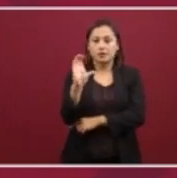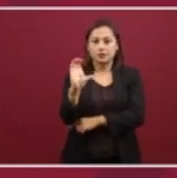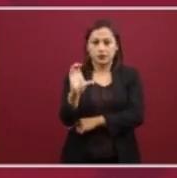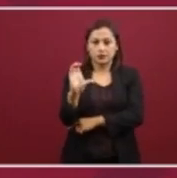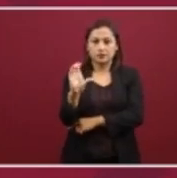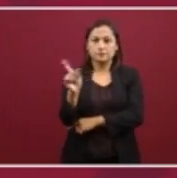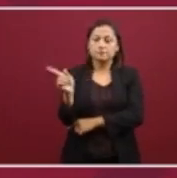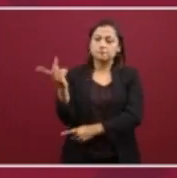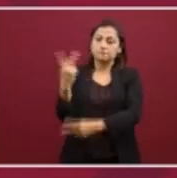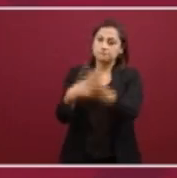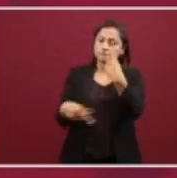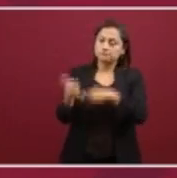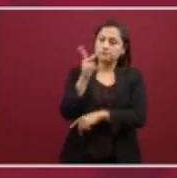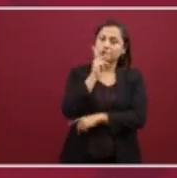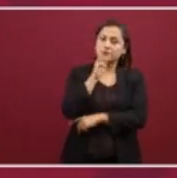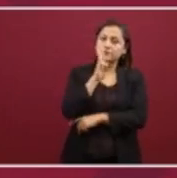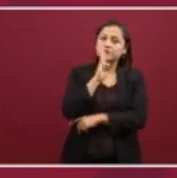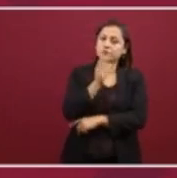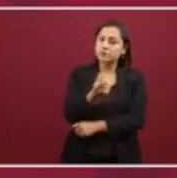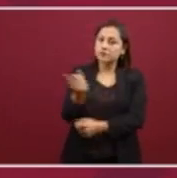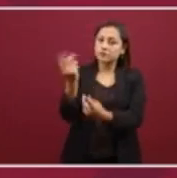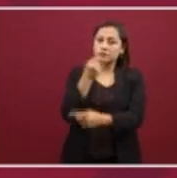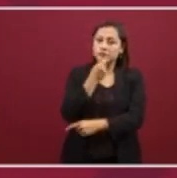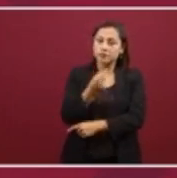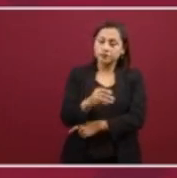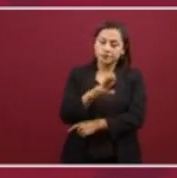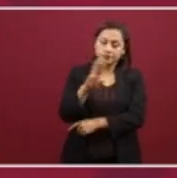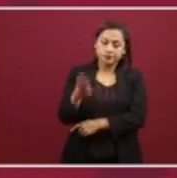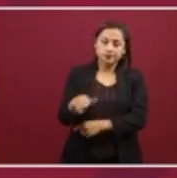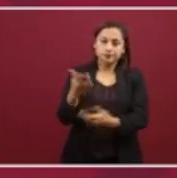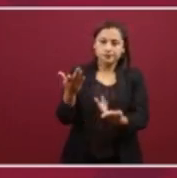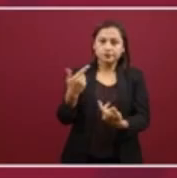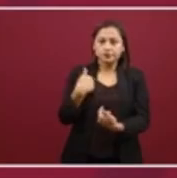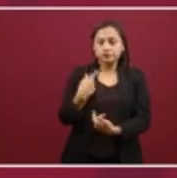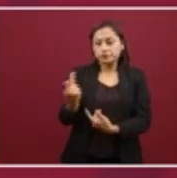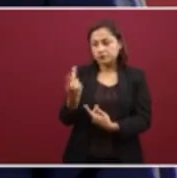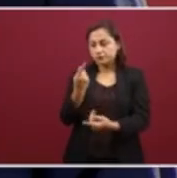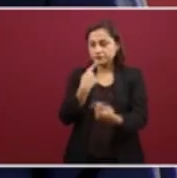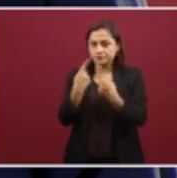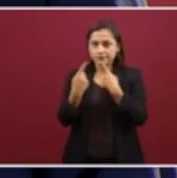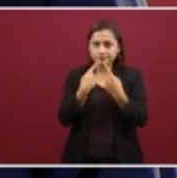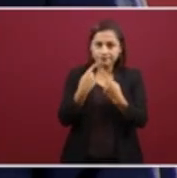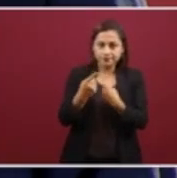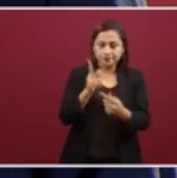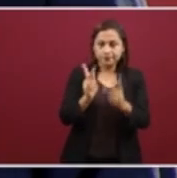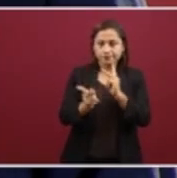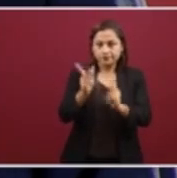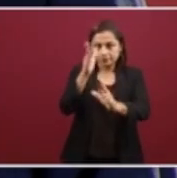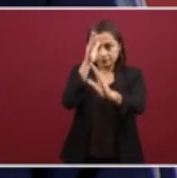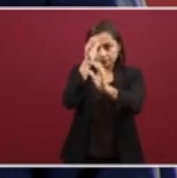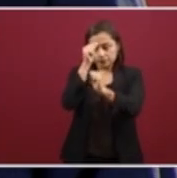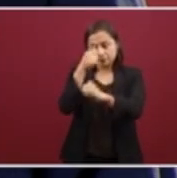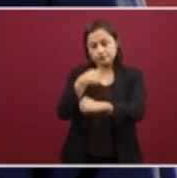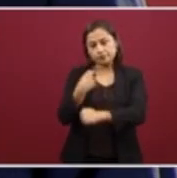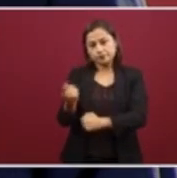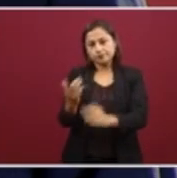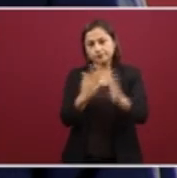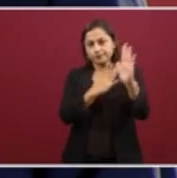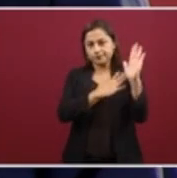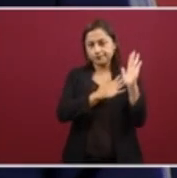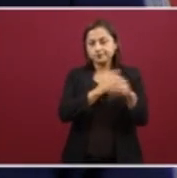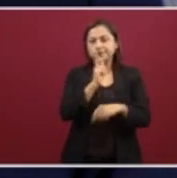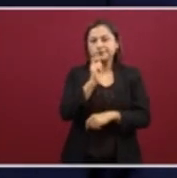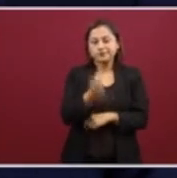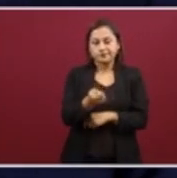y me comprometí con ellos, entre otras cosas, a que iba